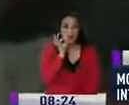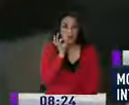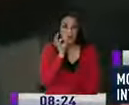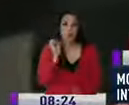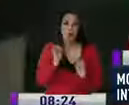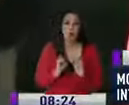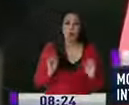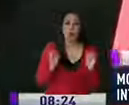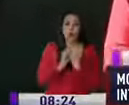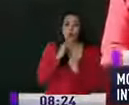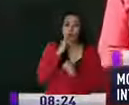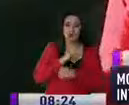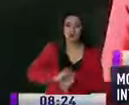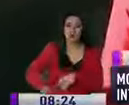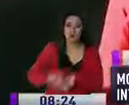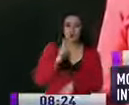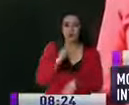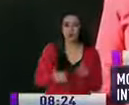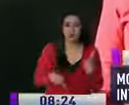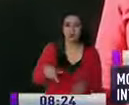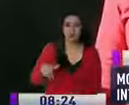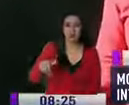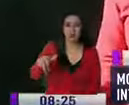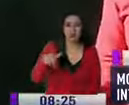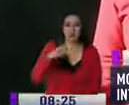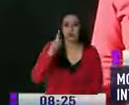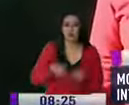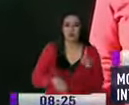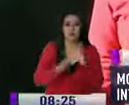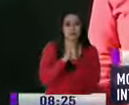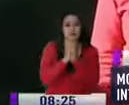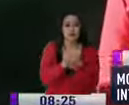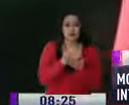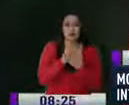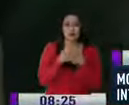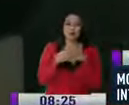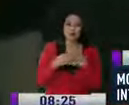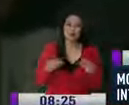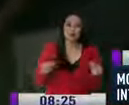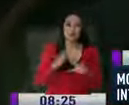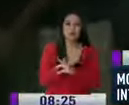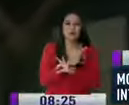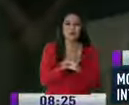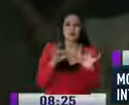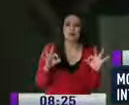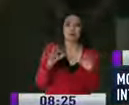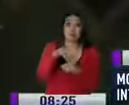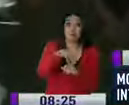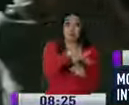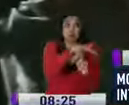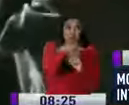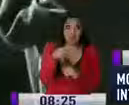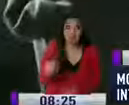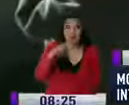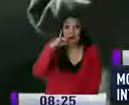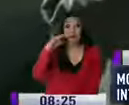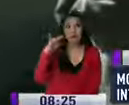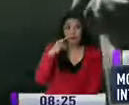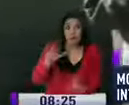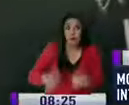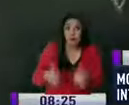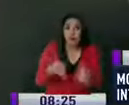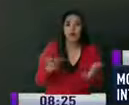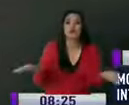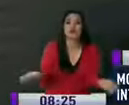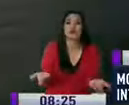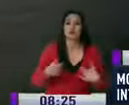todo sucio, no hay cómo pasar. Que por favor nos ayuden arreglando, limpiando, haciendo un parque para los niños, porque tenemos niños que juegan y no